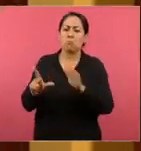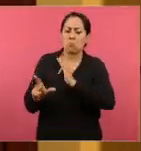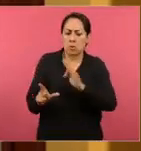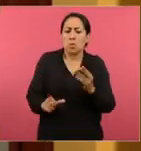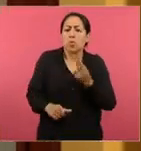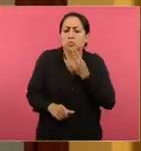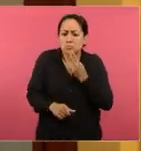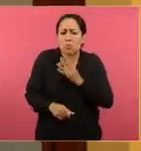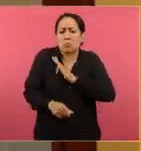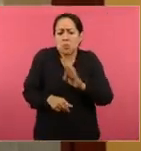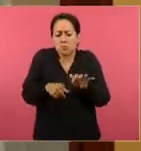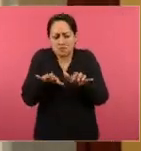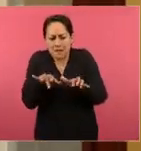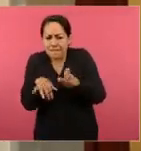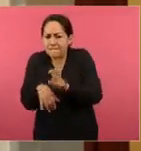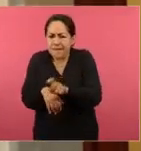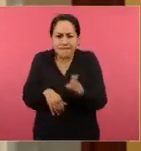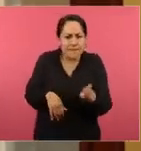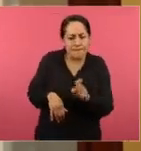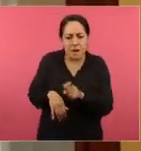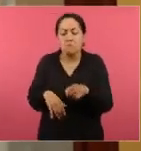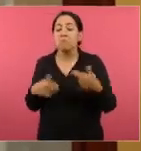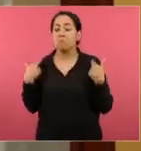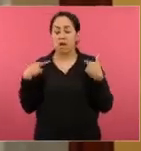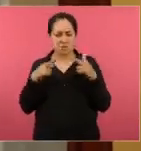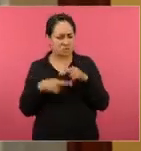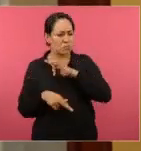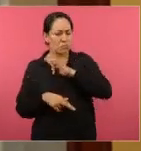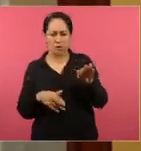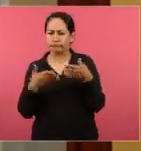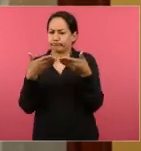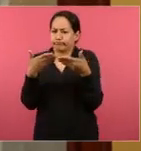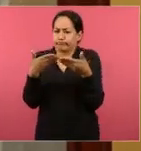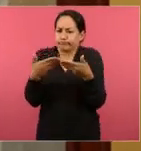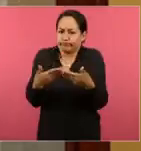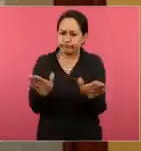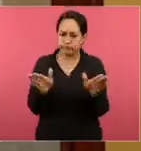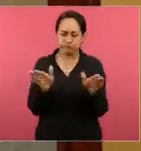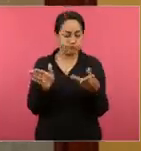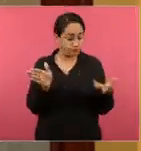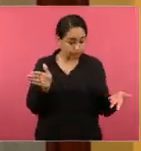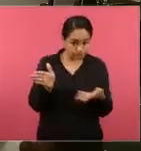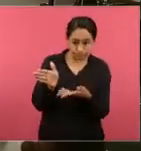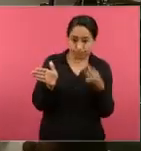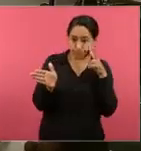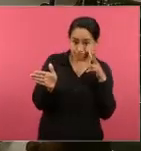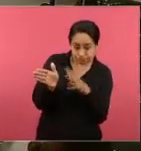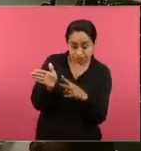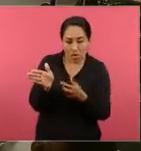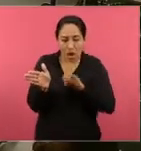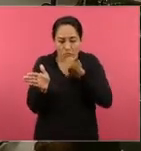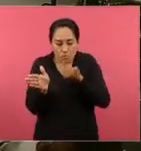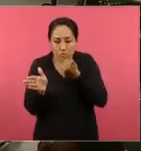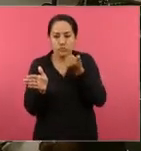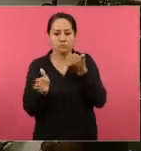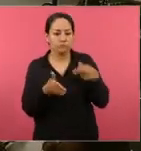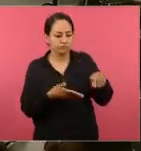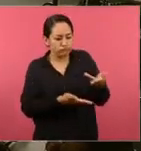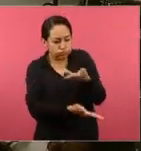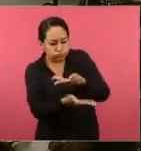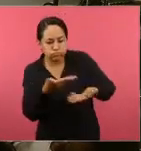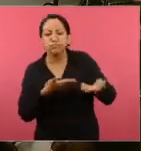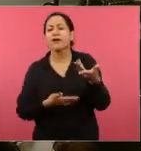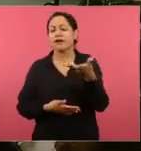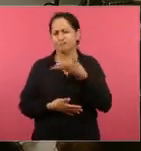equipos, para que el maestro y la maestra pueda acceder a ellos. Y esto también tiene que ver con ese derecho a la